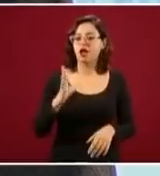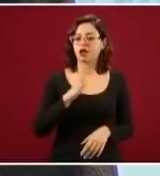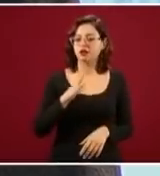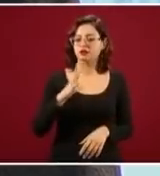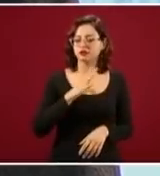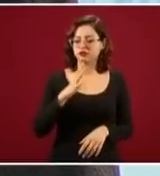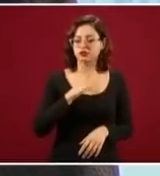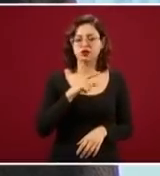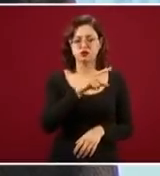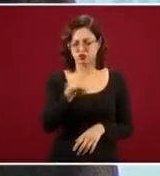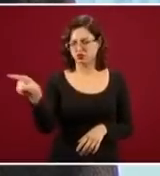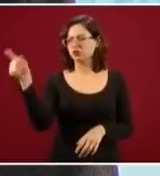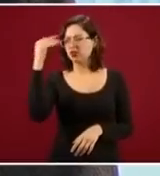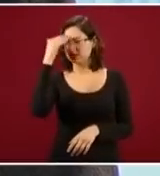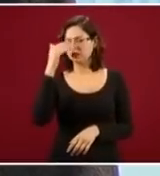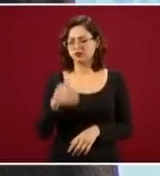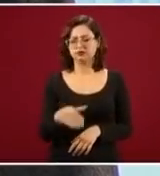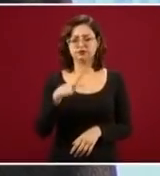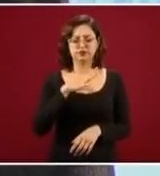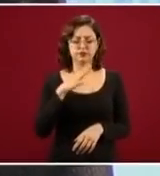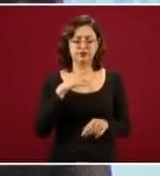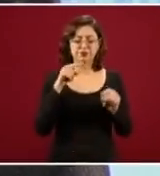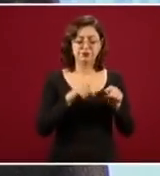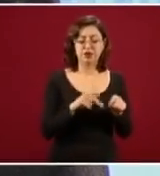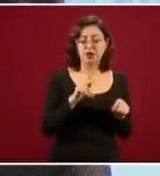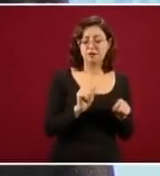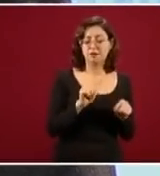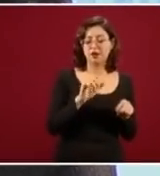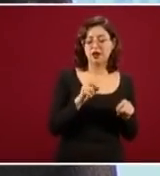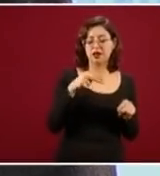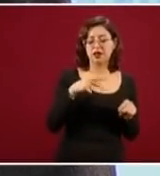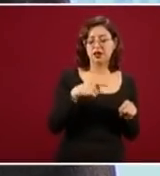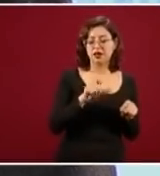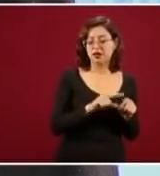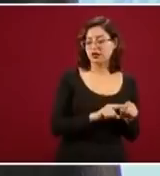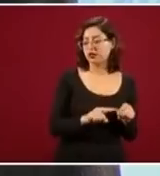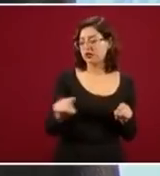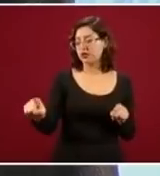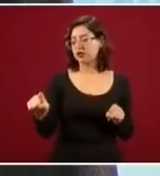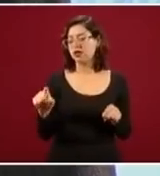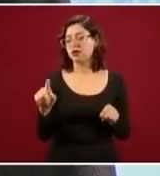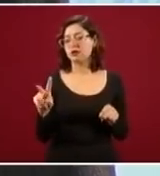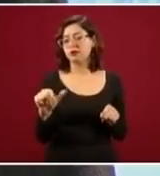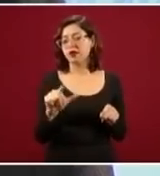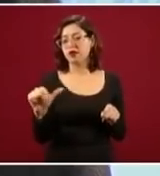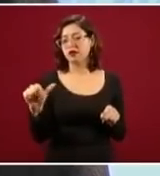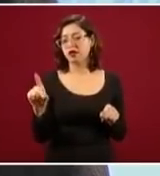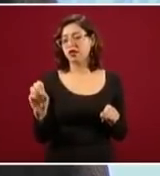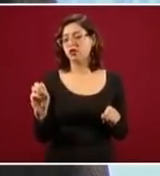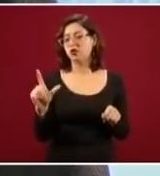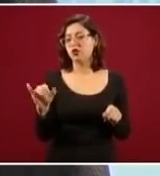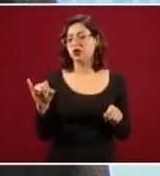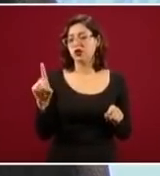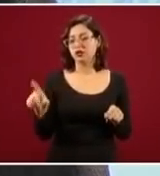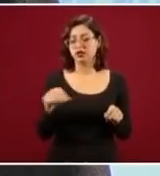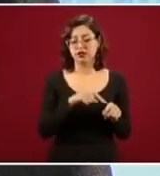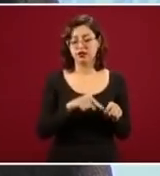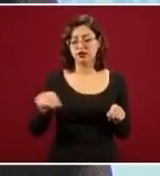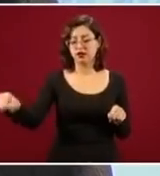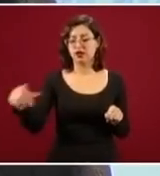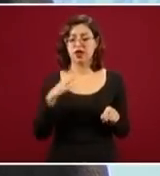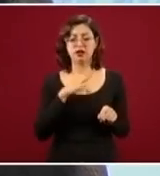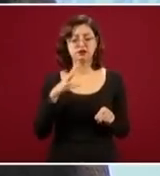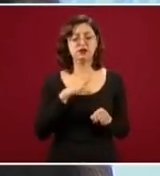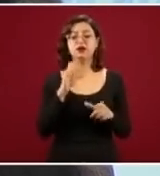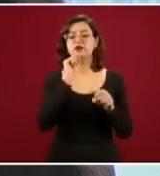como sabes, ustedes saben que hay riel desde Palenque hasta Valladolid, y también porque se hace muchos tramos de carreteras que mandan el